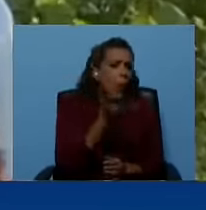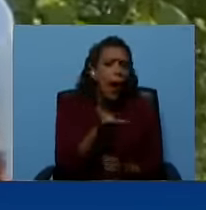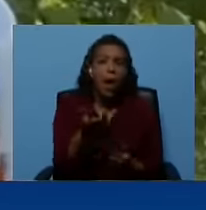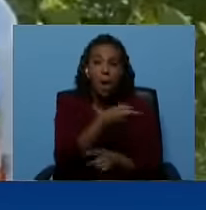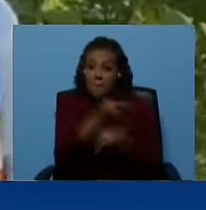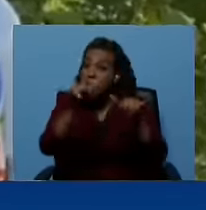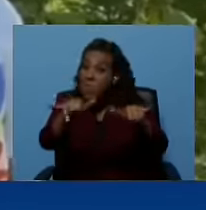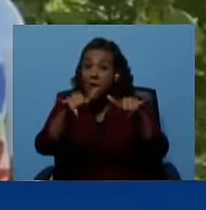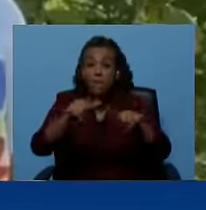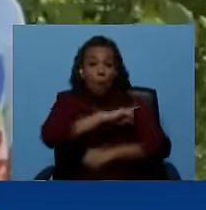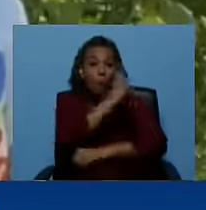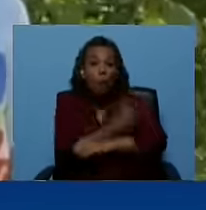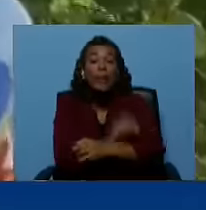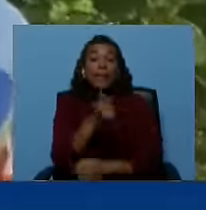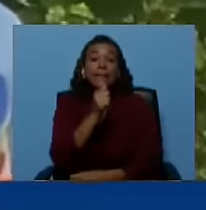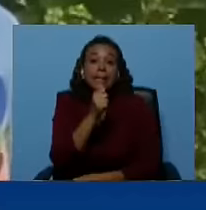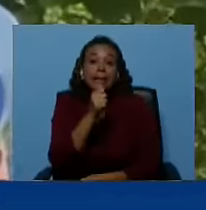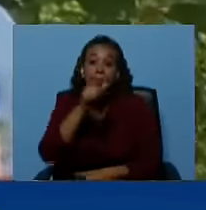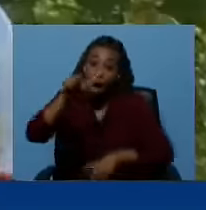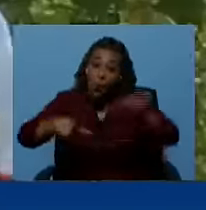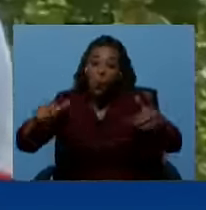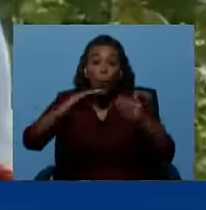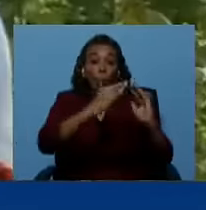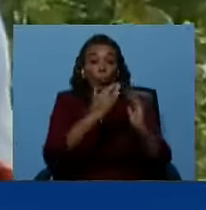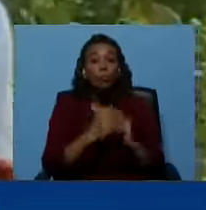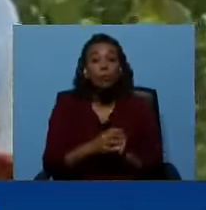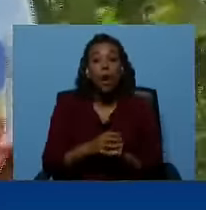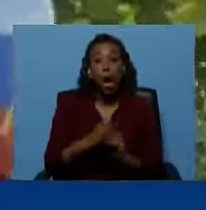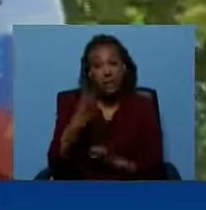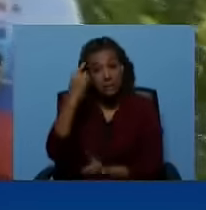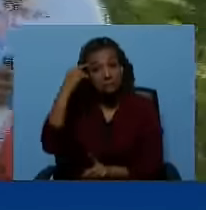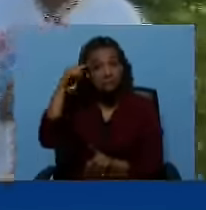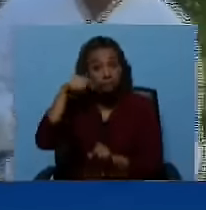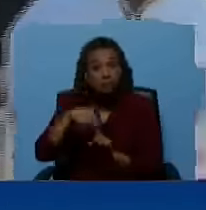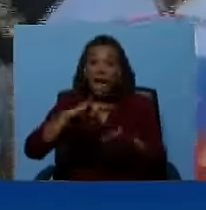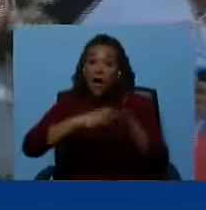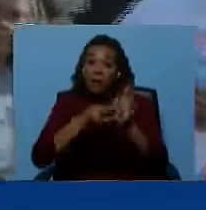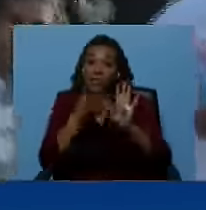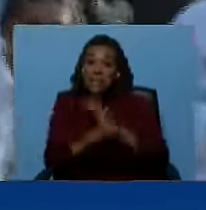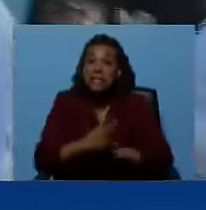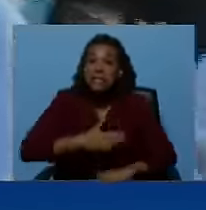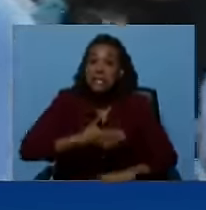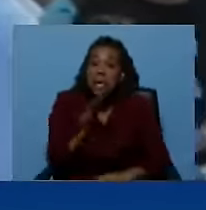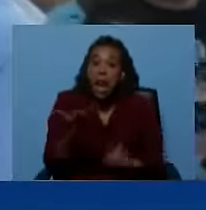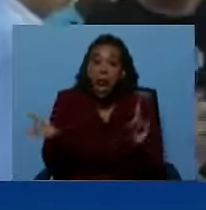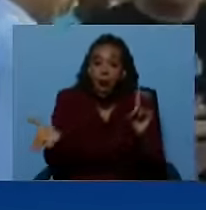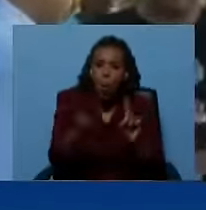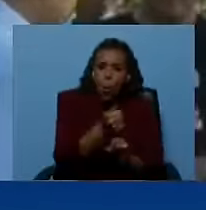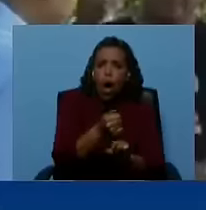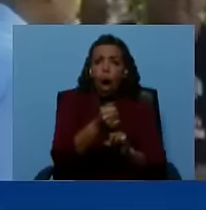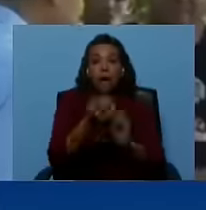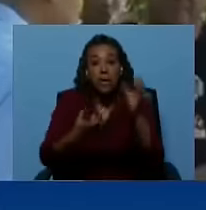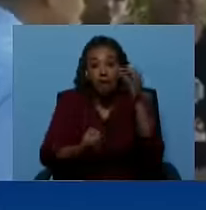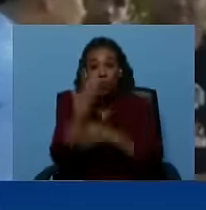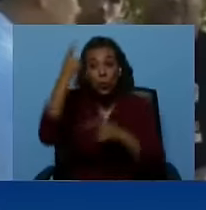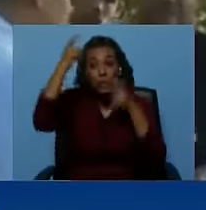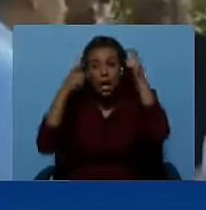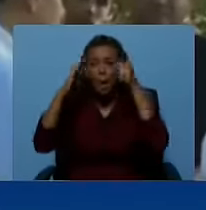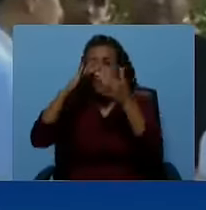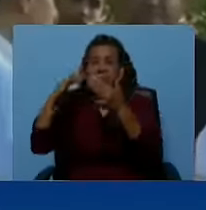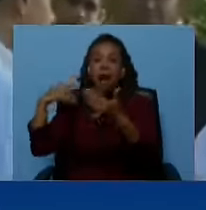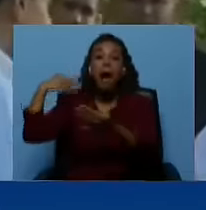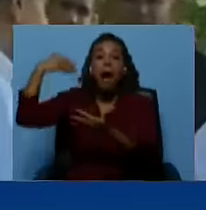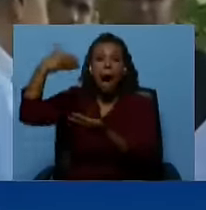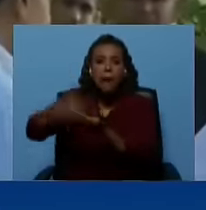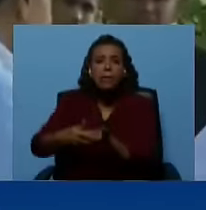ustedes y uno instrumento del poder Ese es el concepto que fundó Chávez porque esto lo